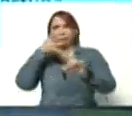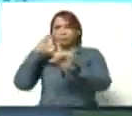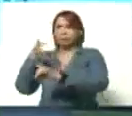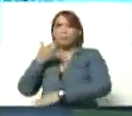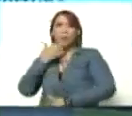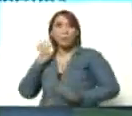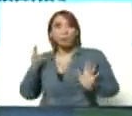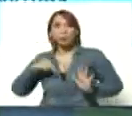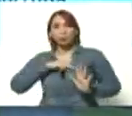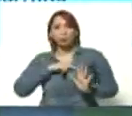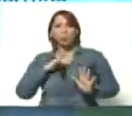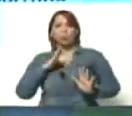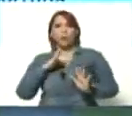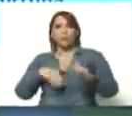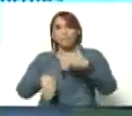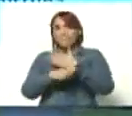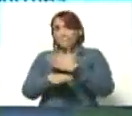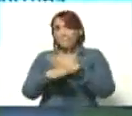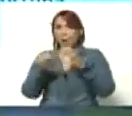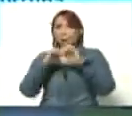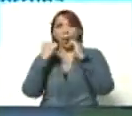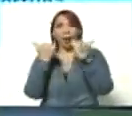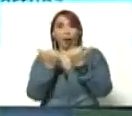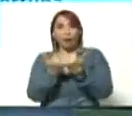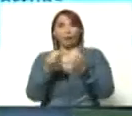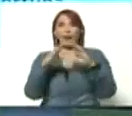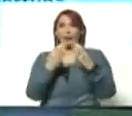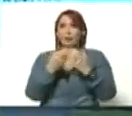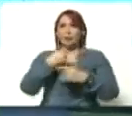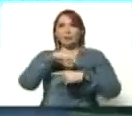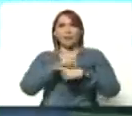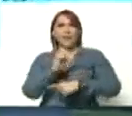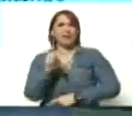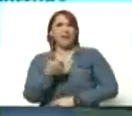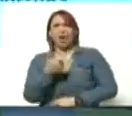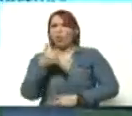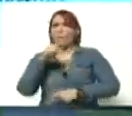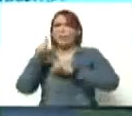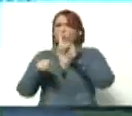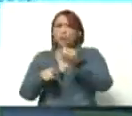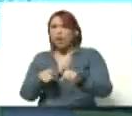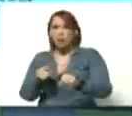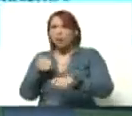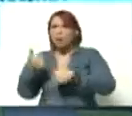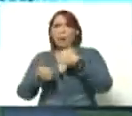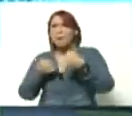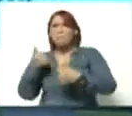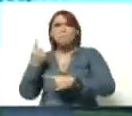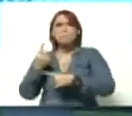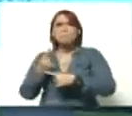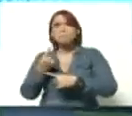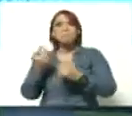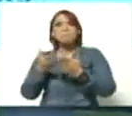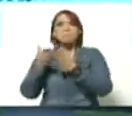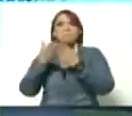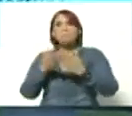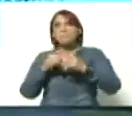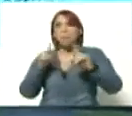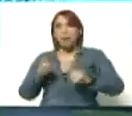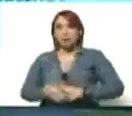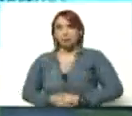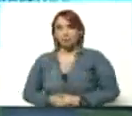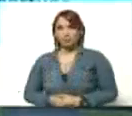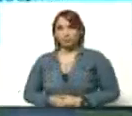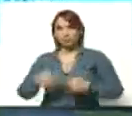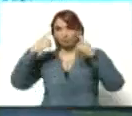si nosotros vamos a un aula de clases de primer grado y le preguntamos a los niños qué creen ellos que debamos estudiar para ser